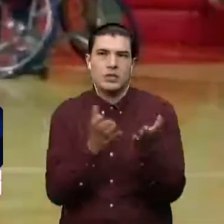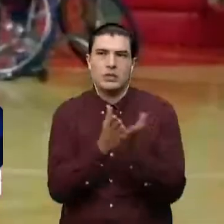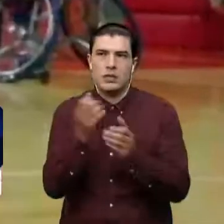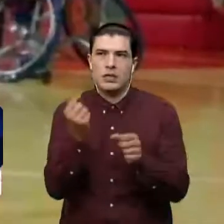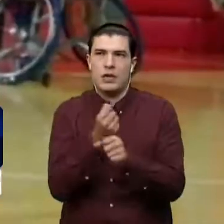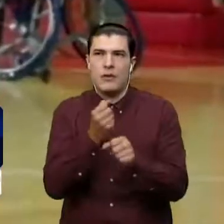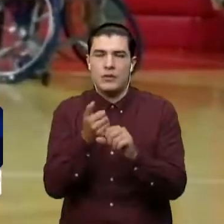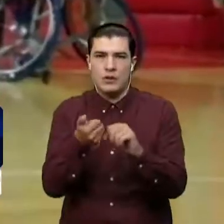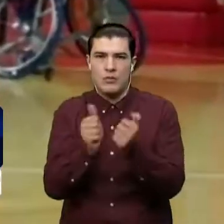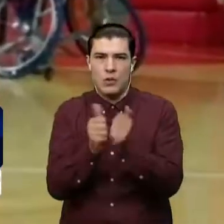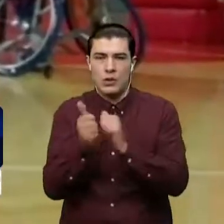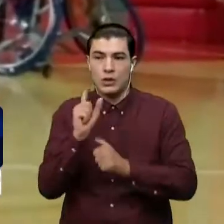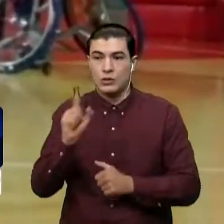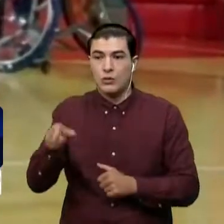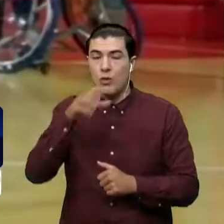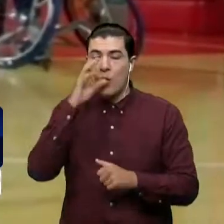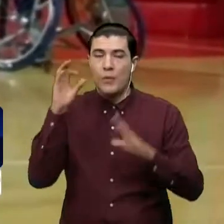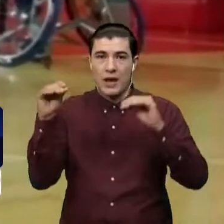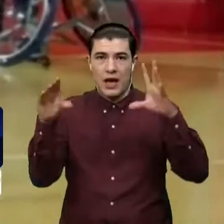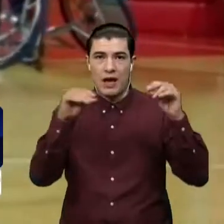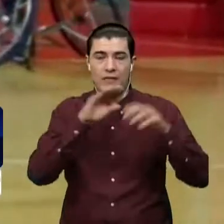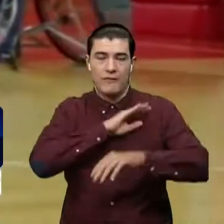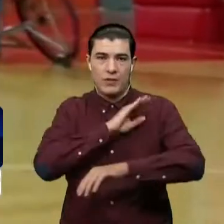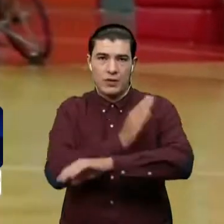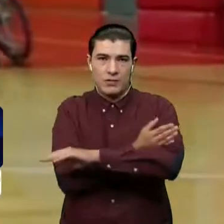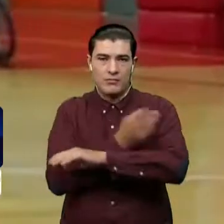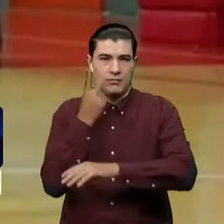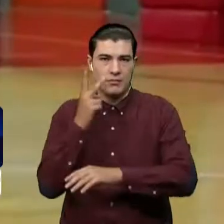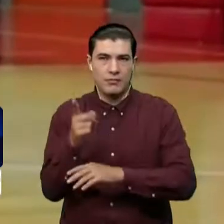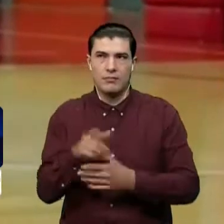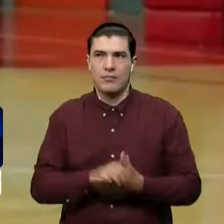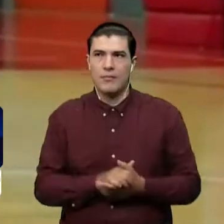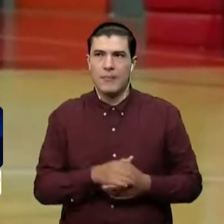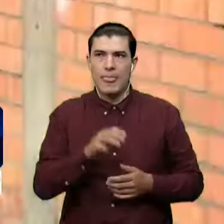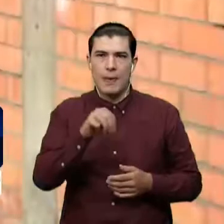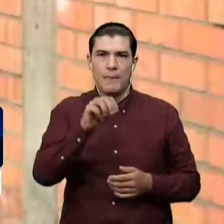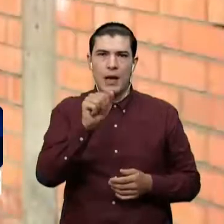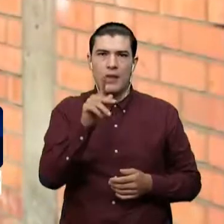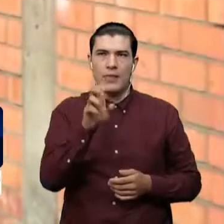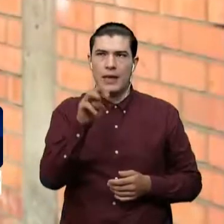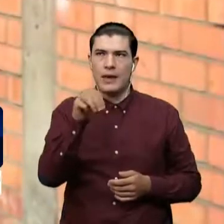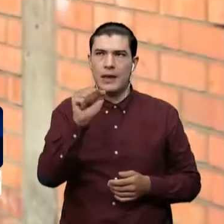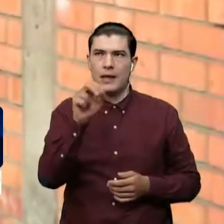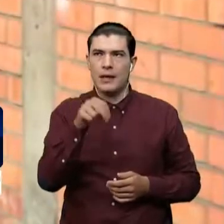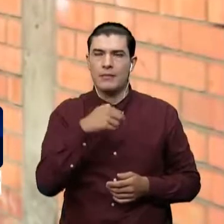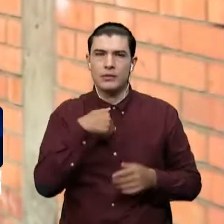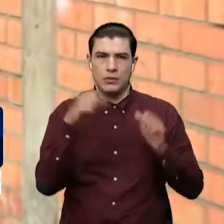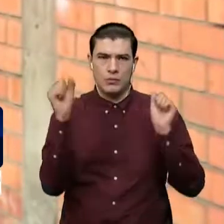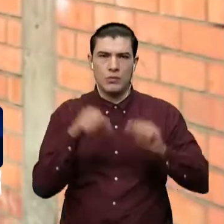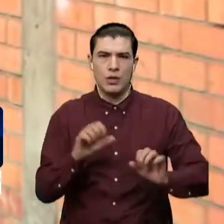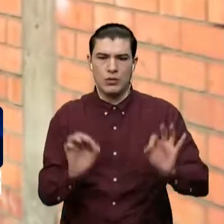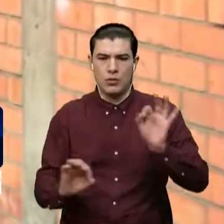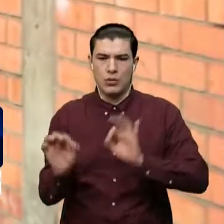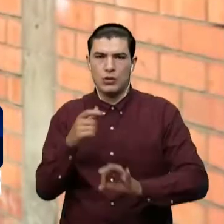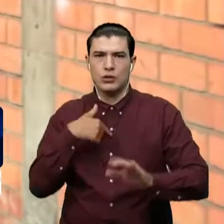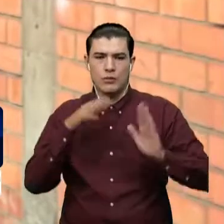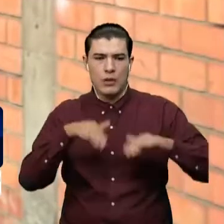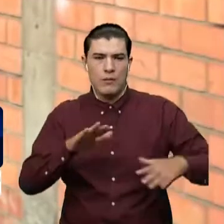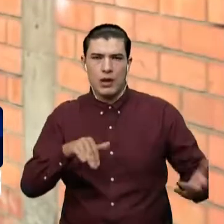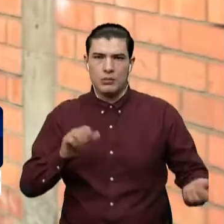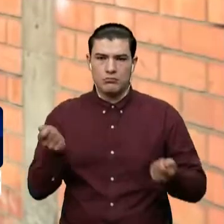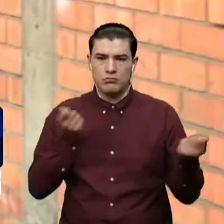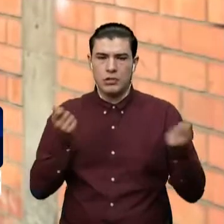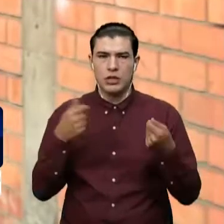colombia habló sobre sus fortalezas dentro del maderamen entre el madera me puedes puedo hacer de alero de armador pues